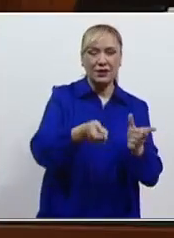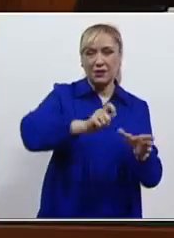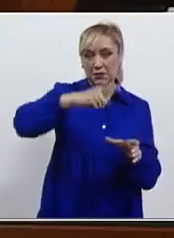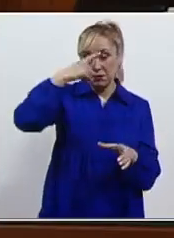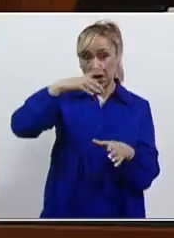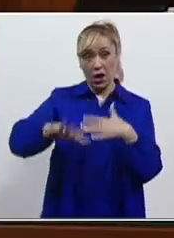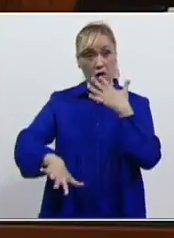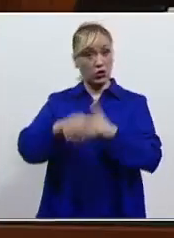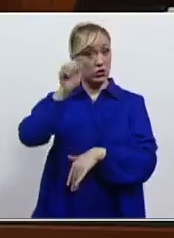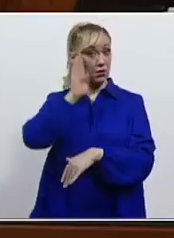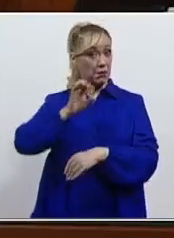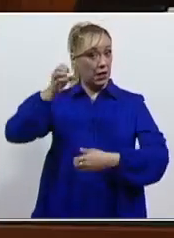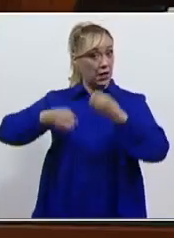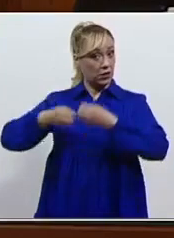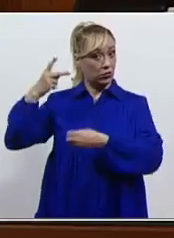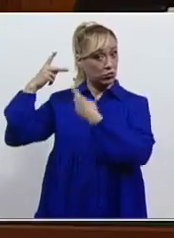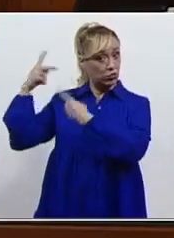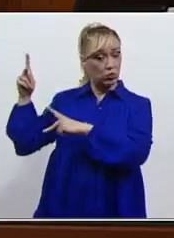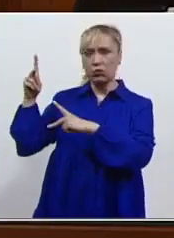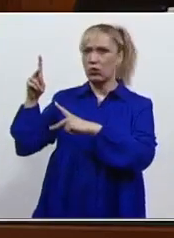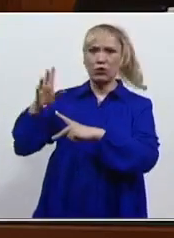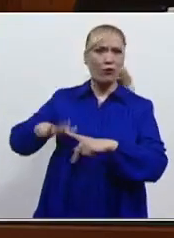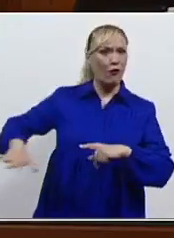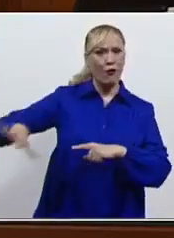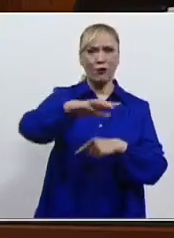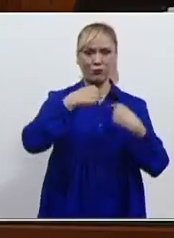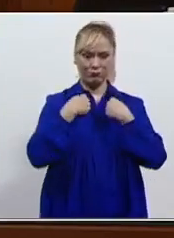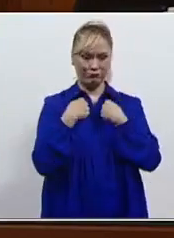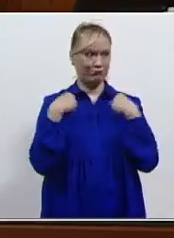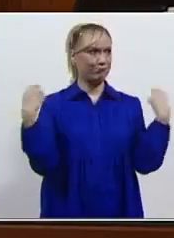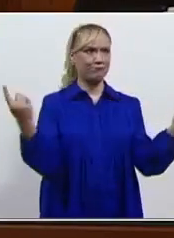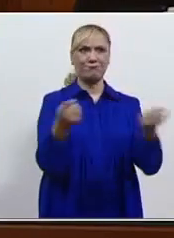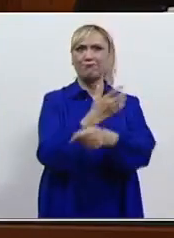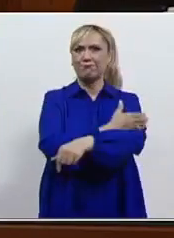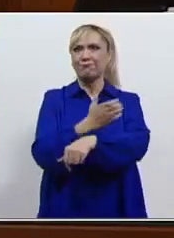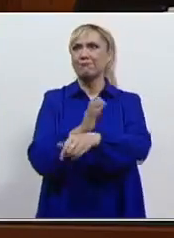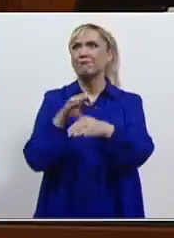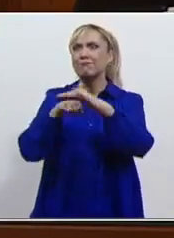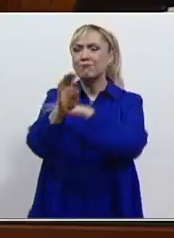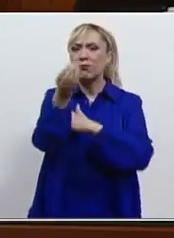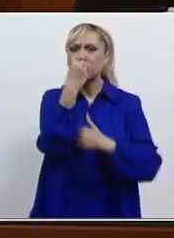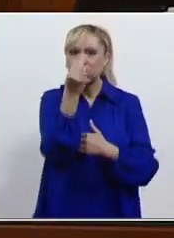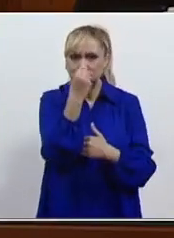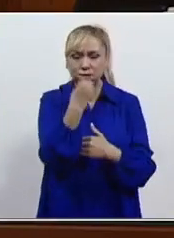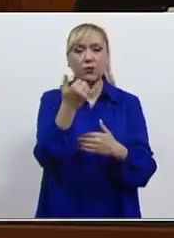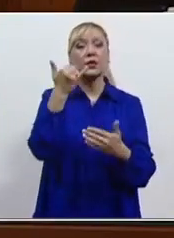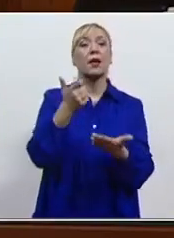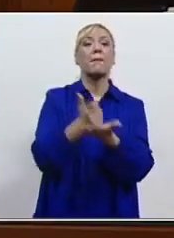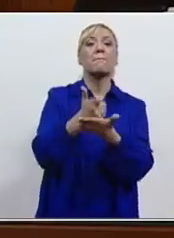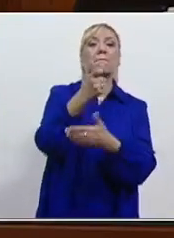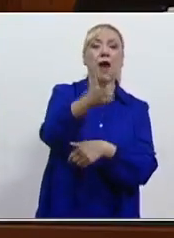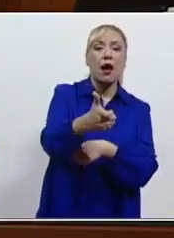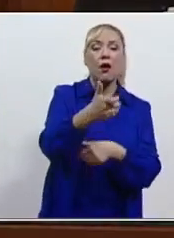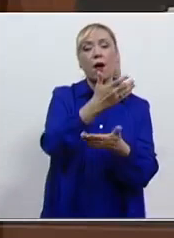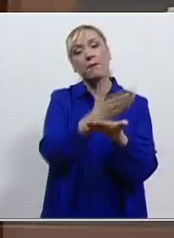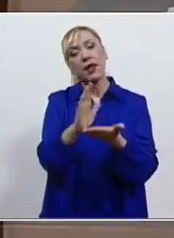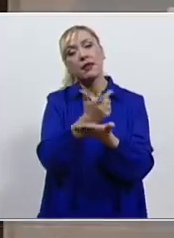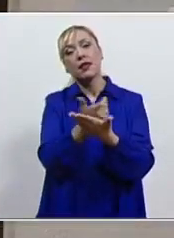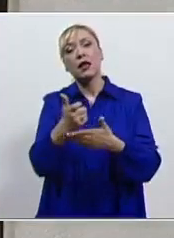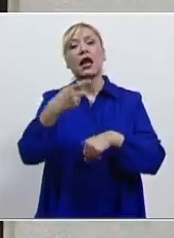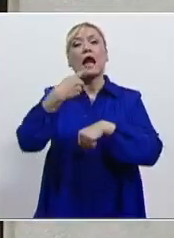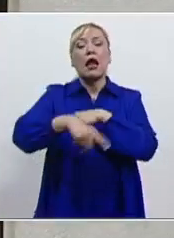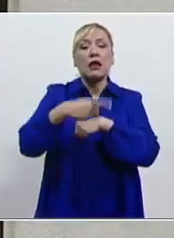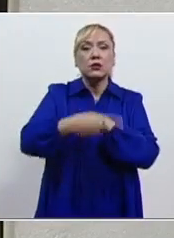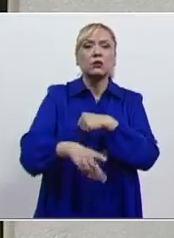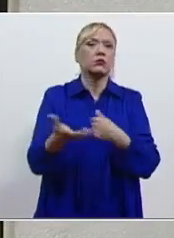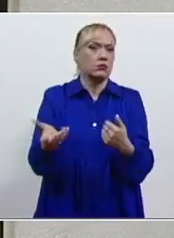11 ministros y ministras, sino para todo el personal de la Corte, en tanto que el pago de riesgos es un rubro que también se contempla en las